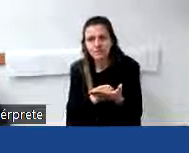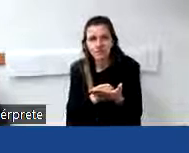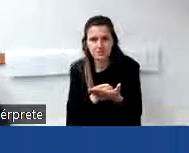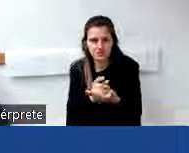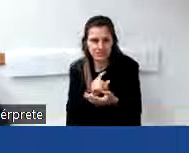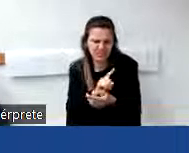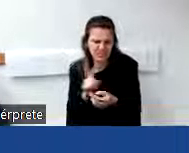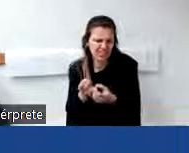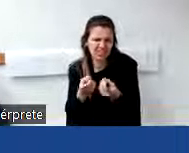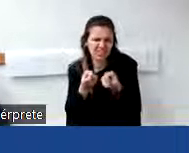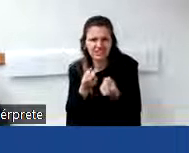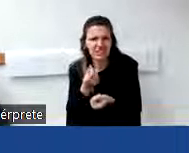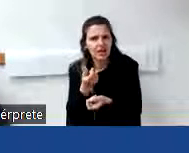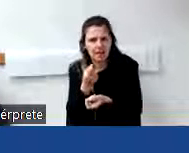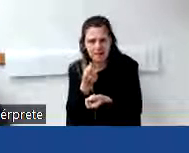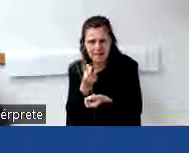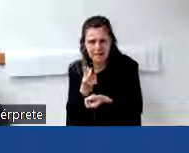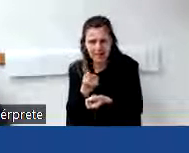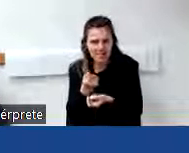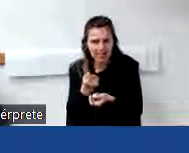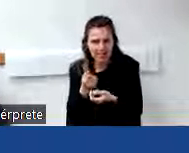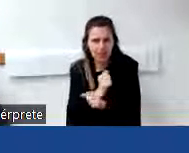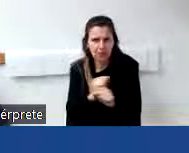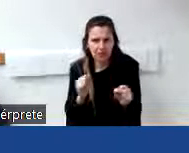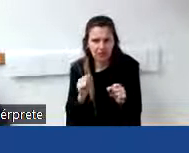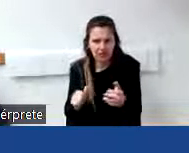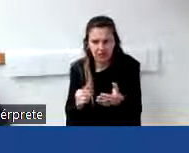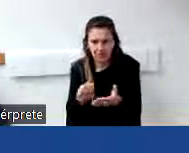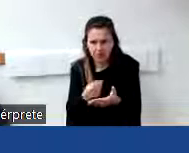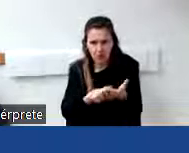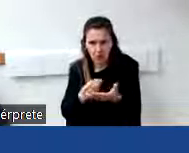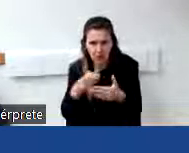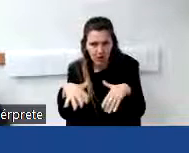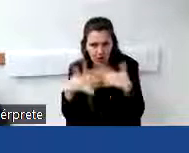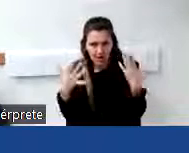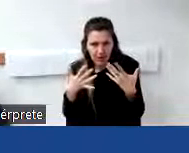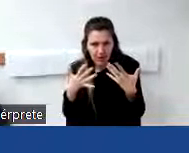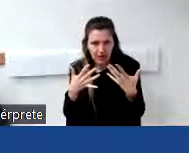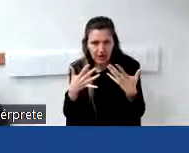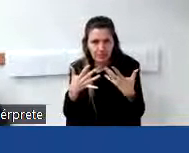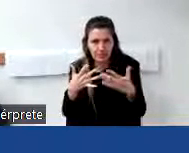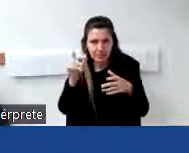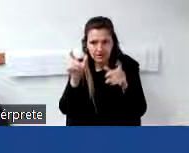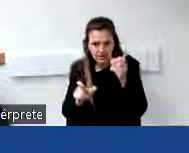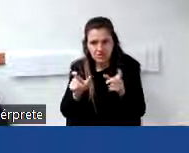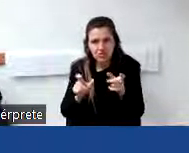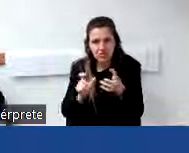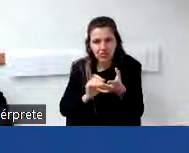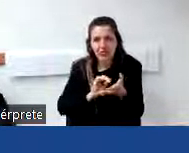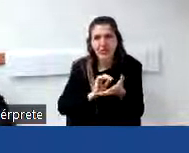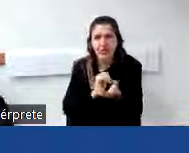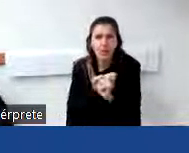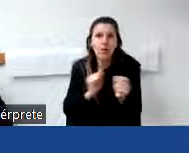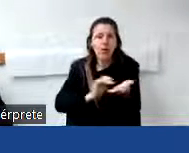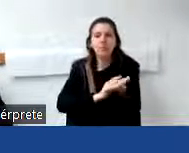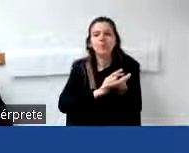con mucha plata, si se quiere, se puede hacer algo como muy casero, un plano que esté en relieve para indicarle, bueno, aquí está la puerta,